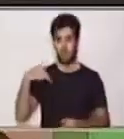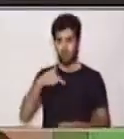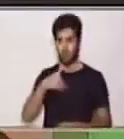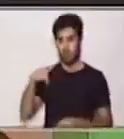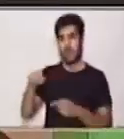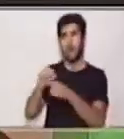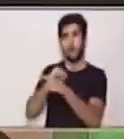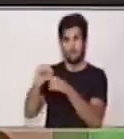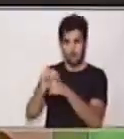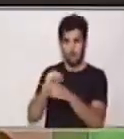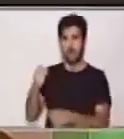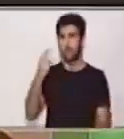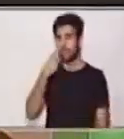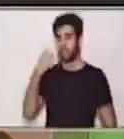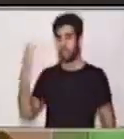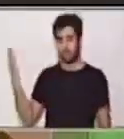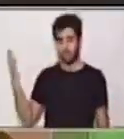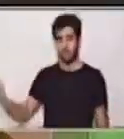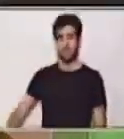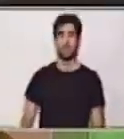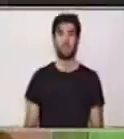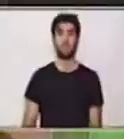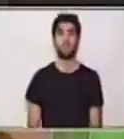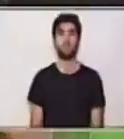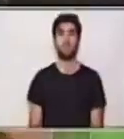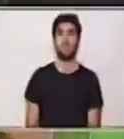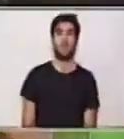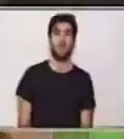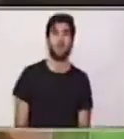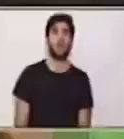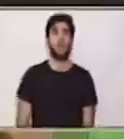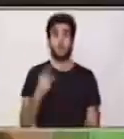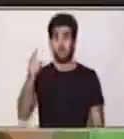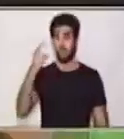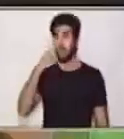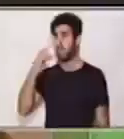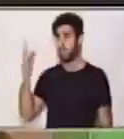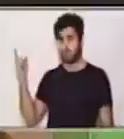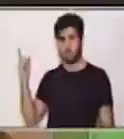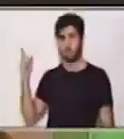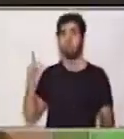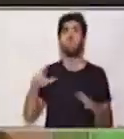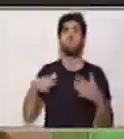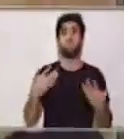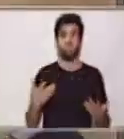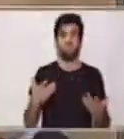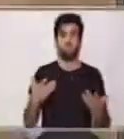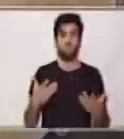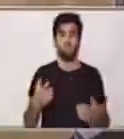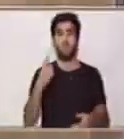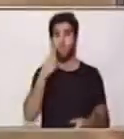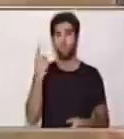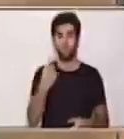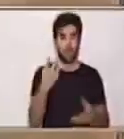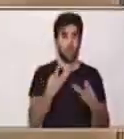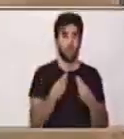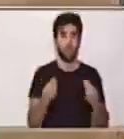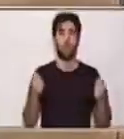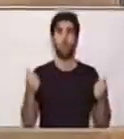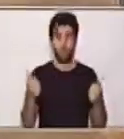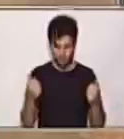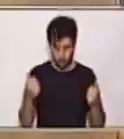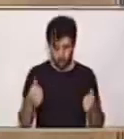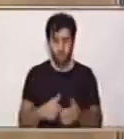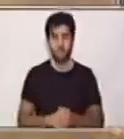Practiquemos entonces. Nos dan como problema y nos piden